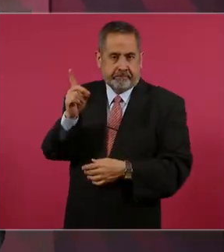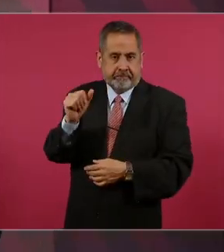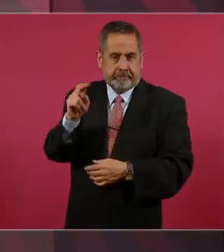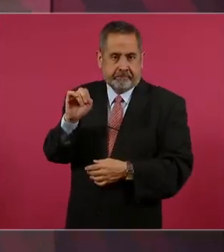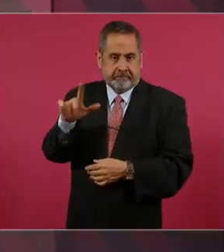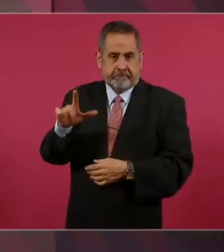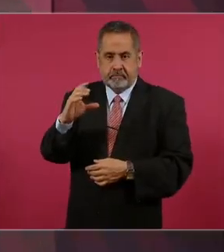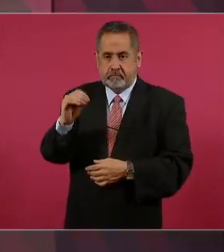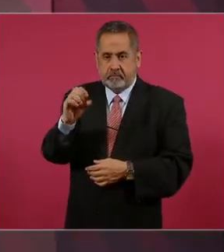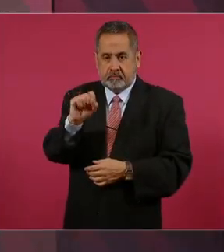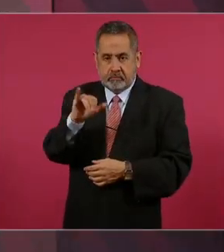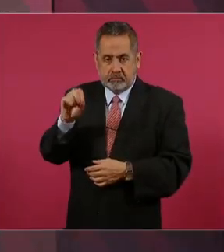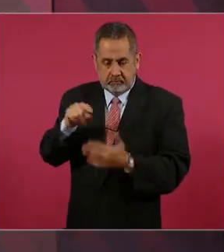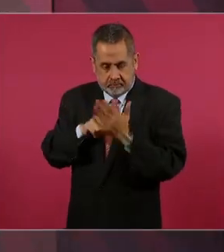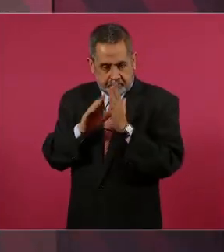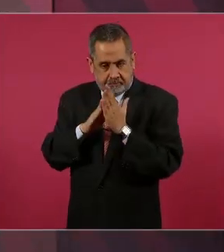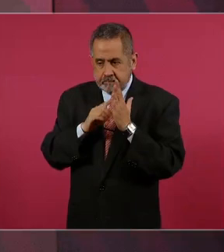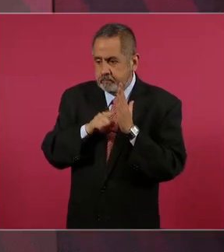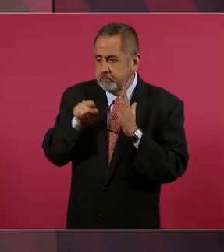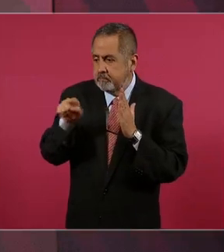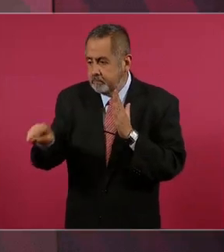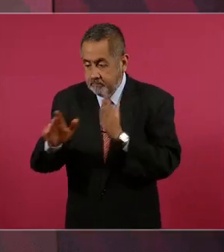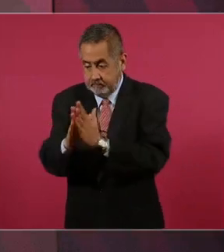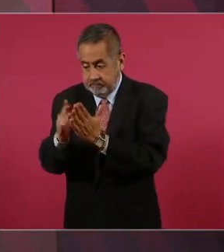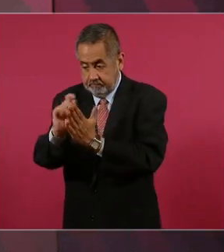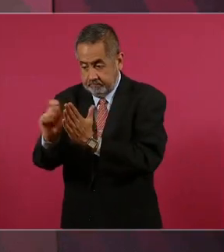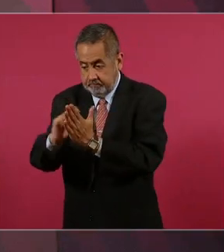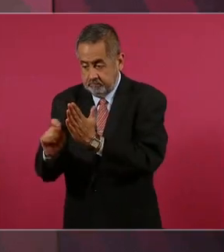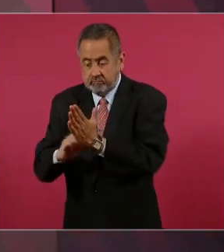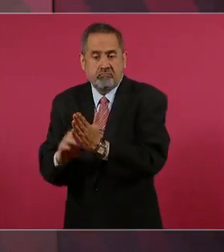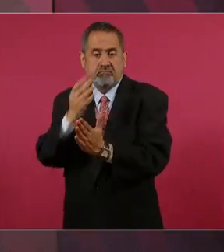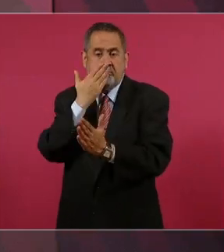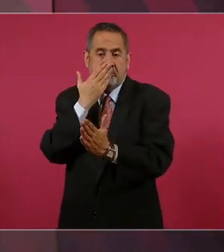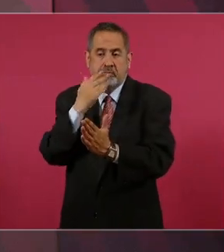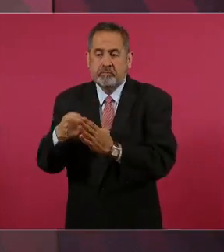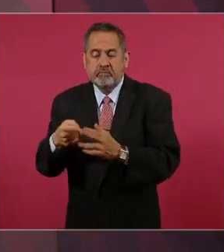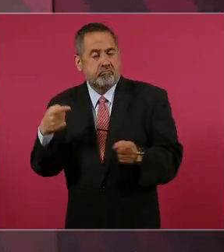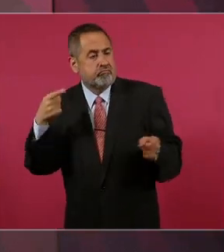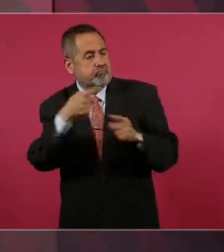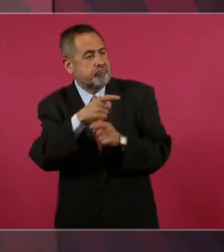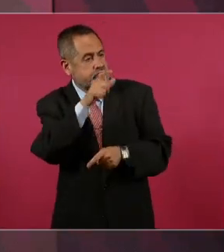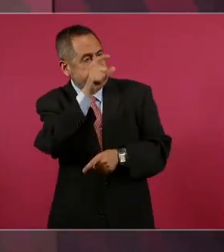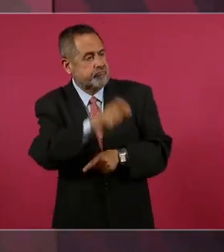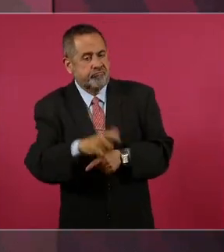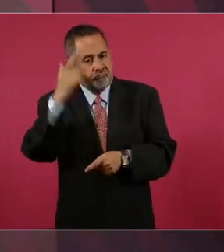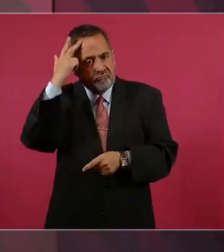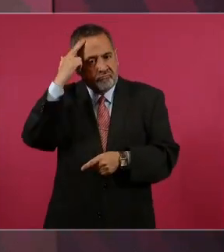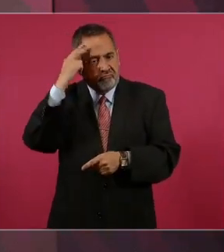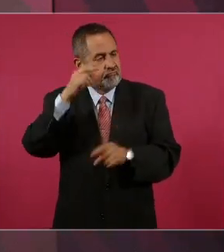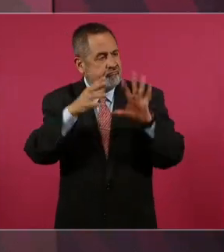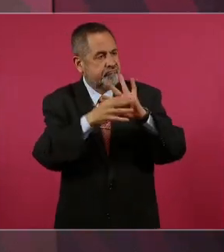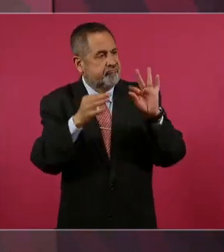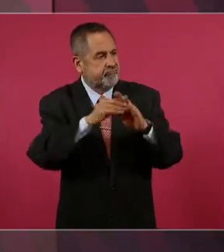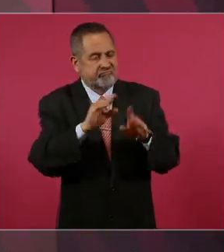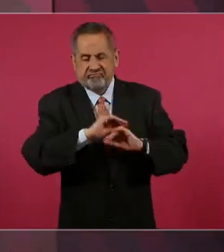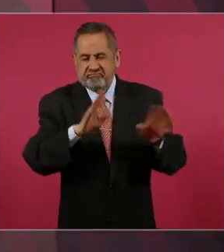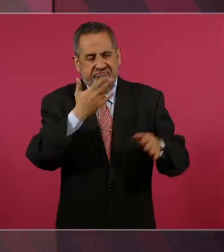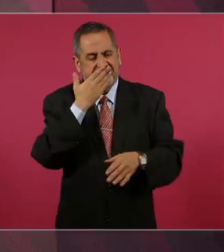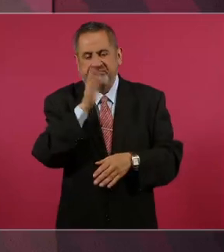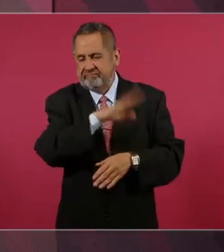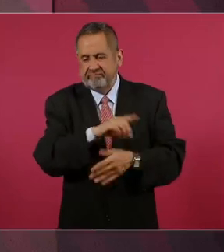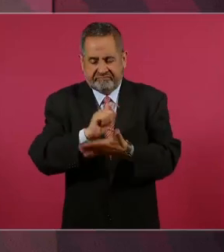es el mejor análisis crítico del régimen porfirista desde la aparición en